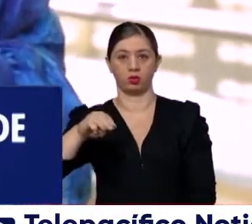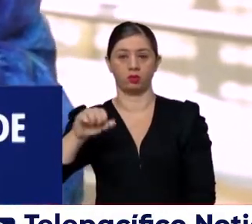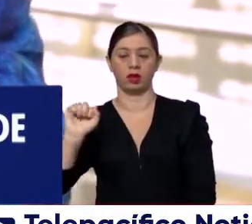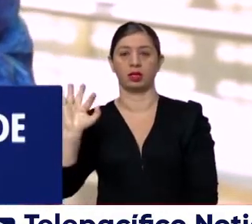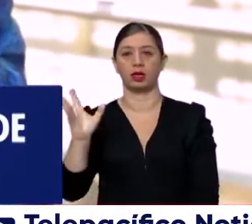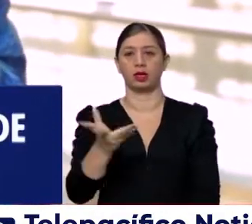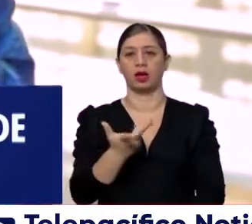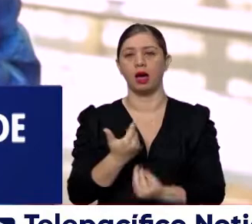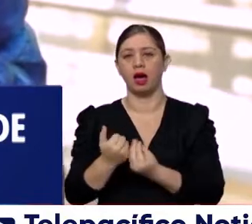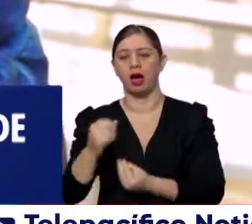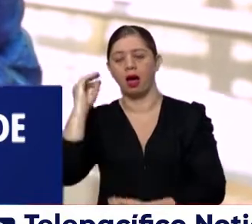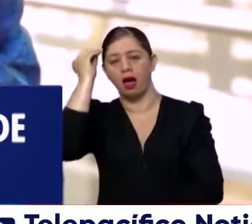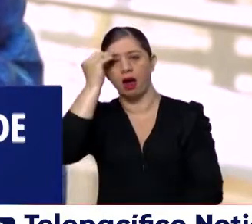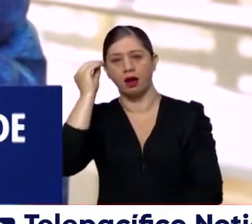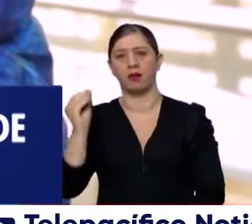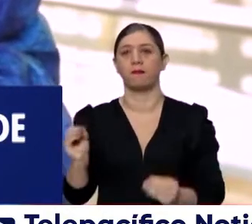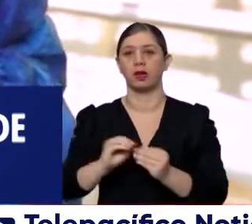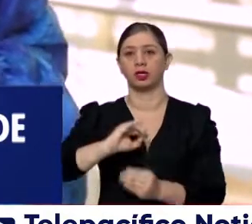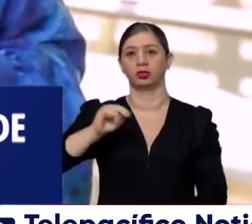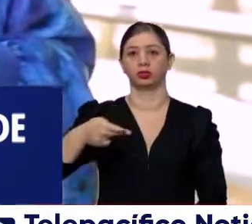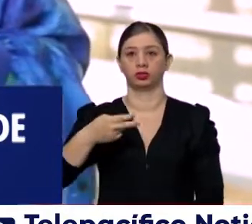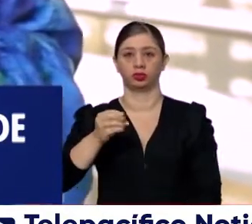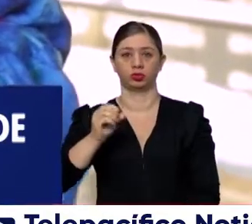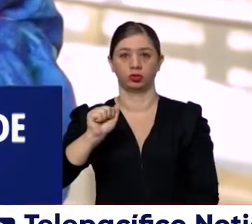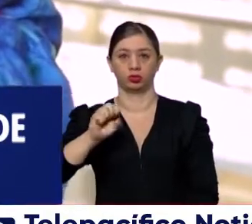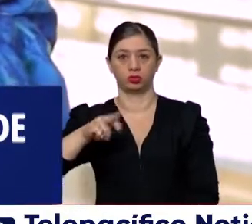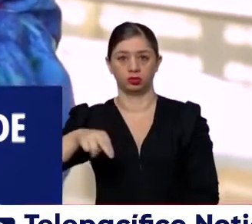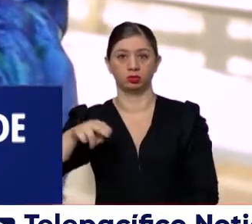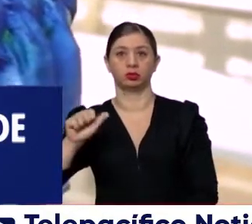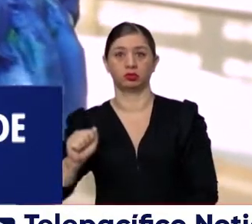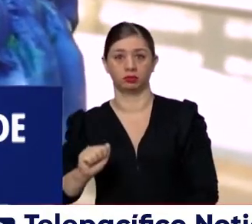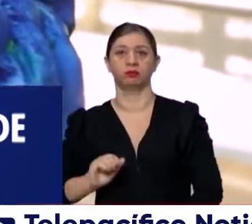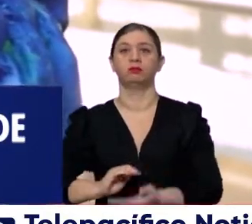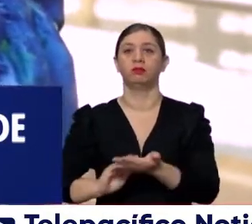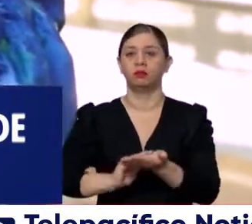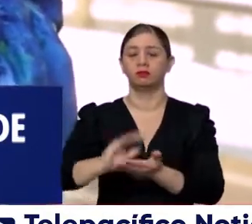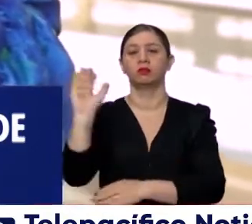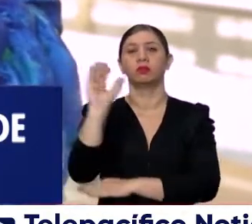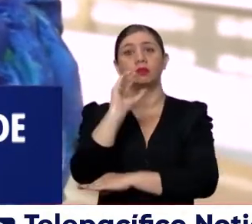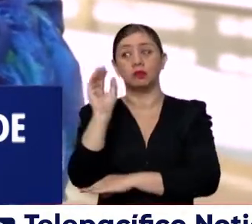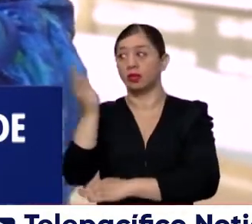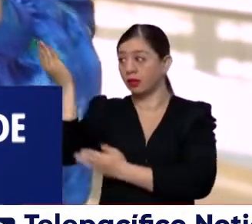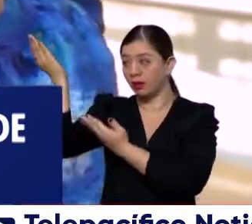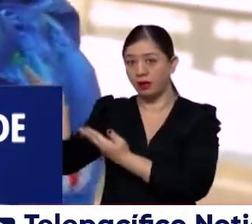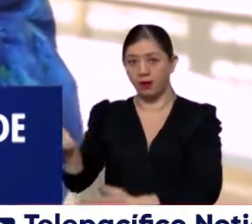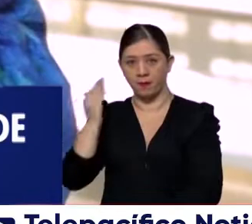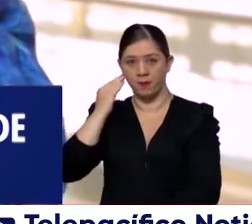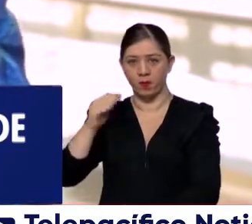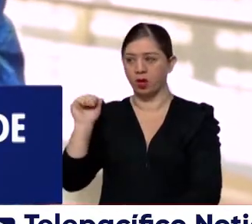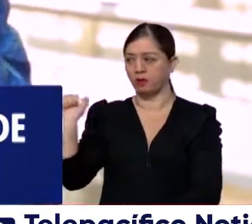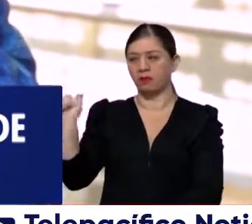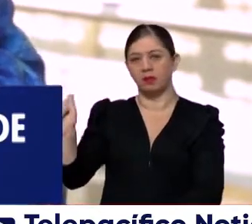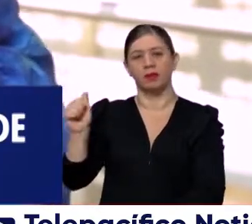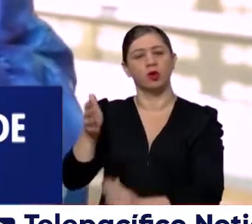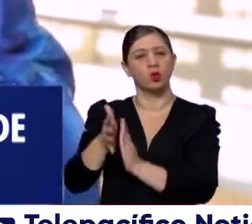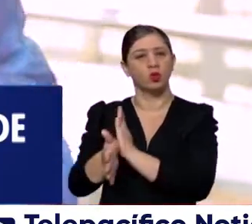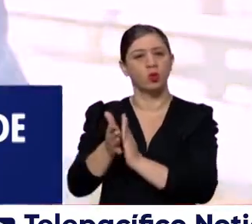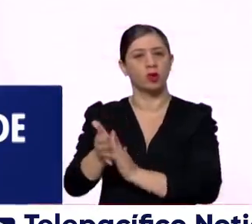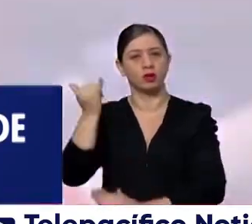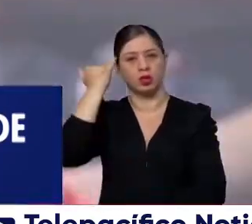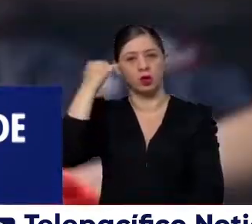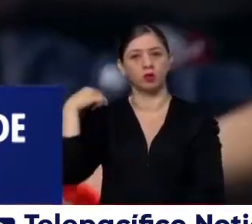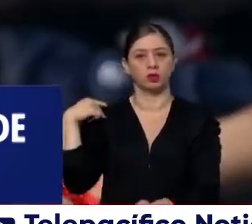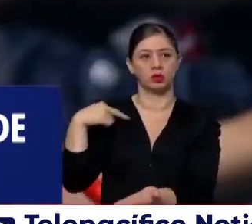Y además la pasarela de Joana Bahamón, una mujer que ha reconciliado a Colombia. Y qué mejor que sea ella quien nos cuente su inspiración para esta